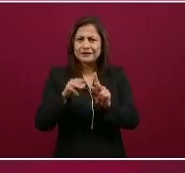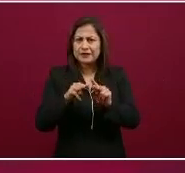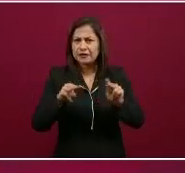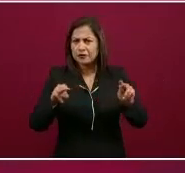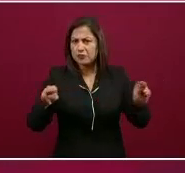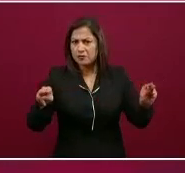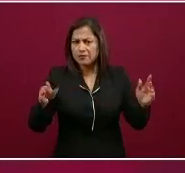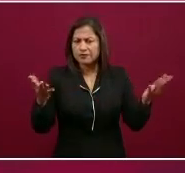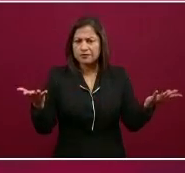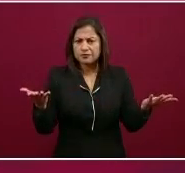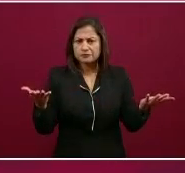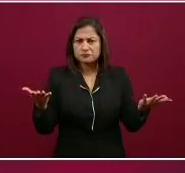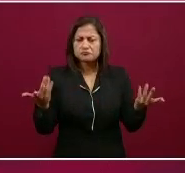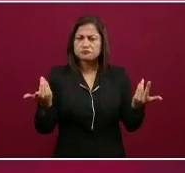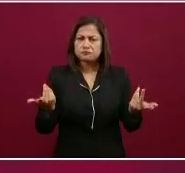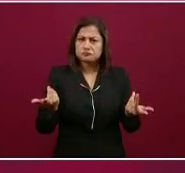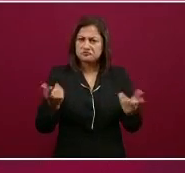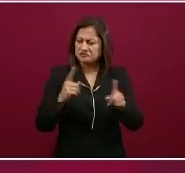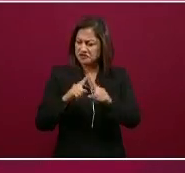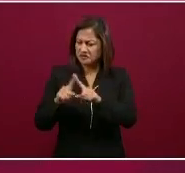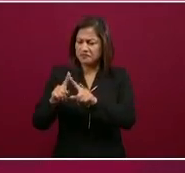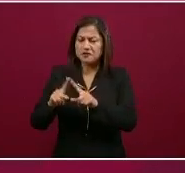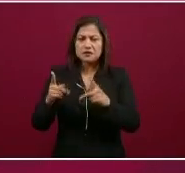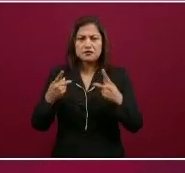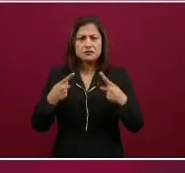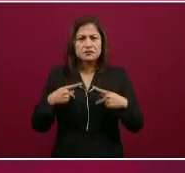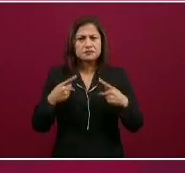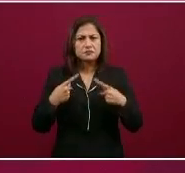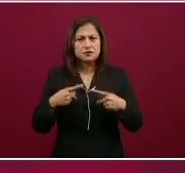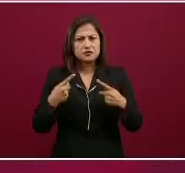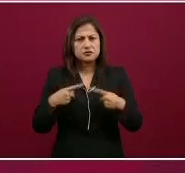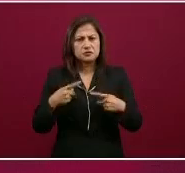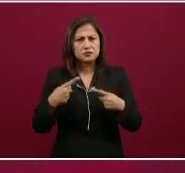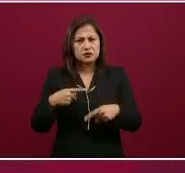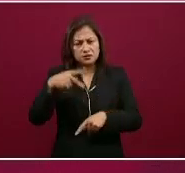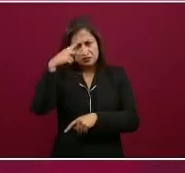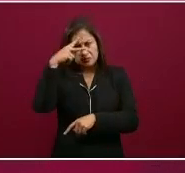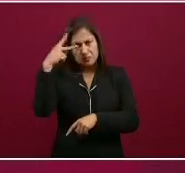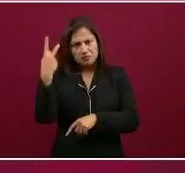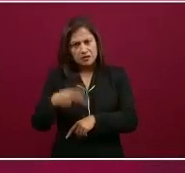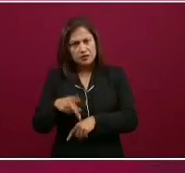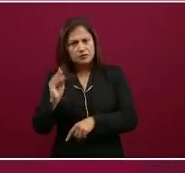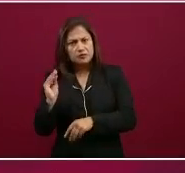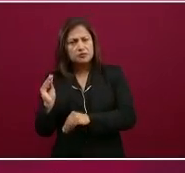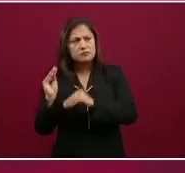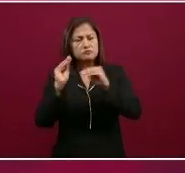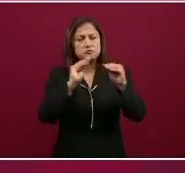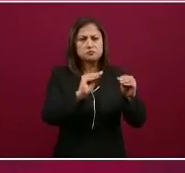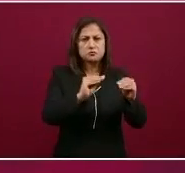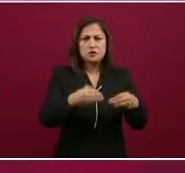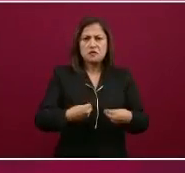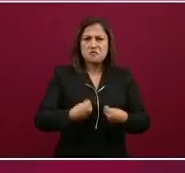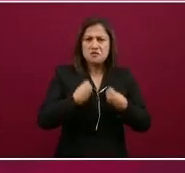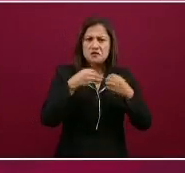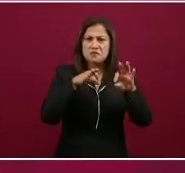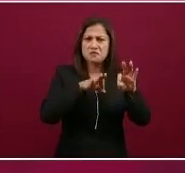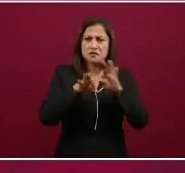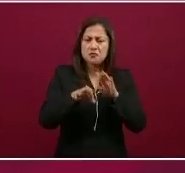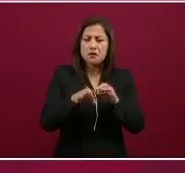Viven, trabajan en Estados Unidos 24 millones de